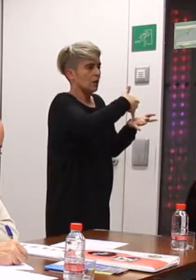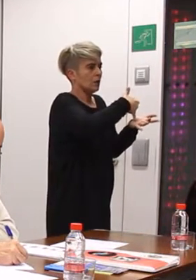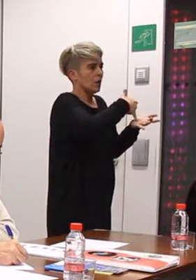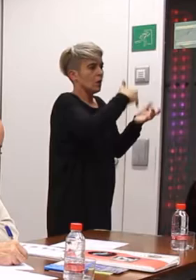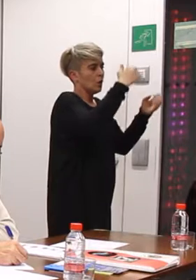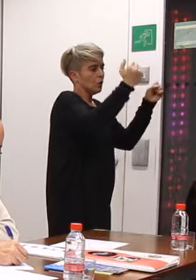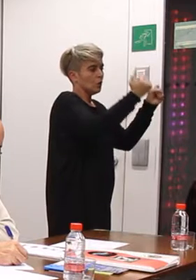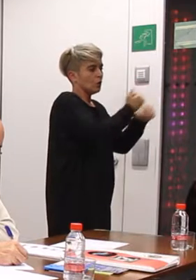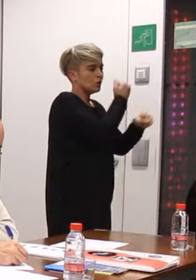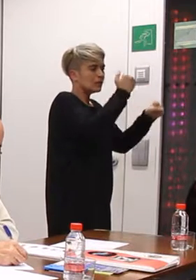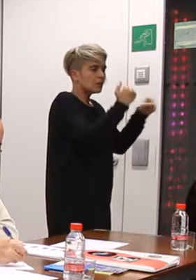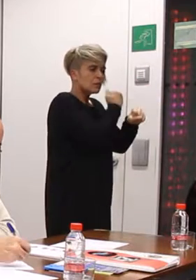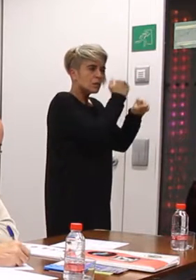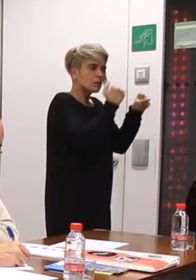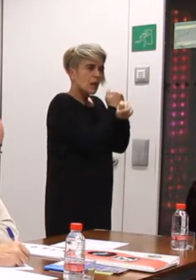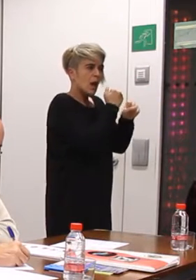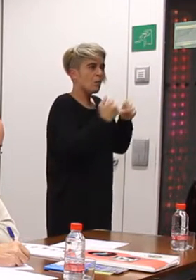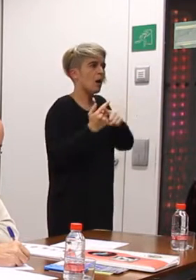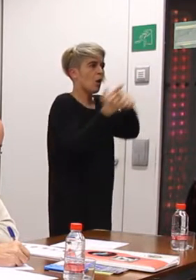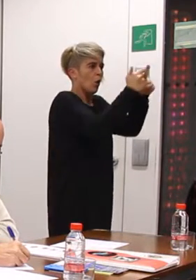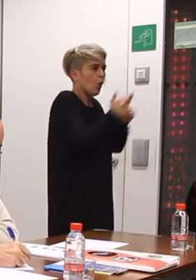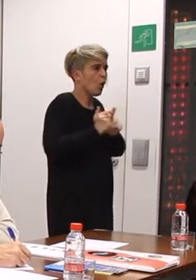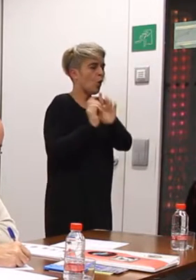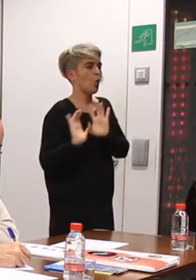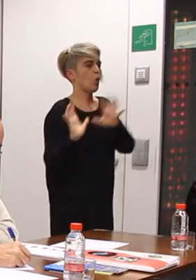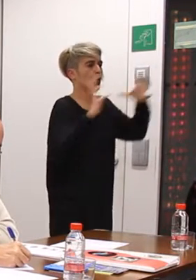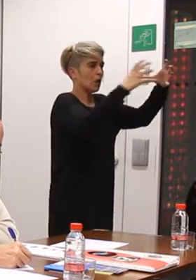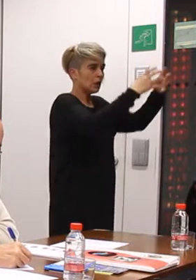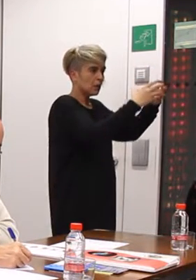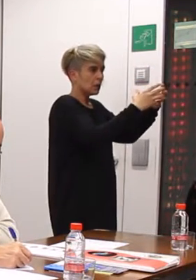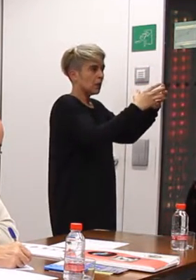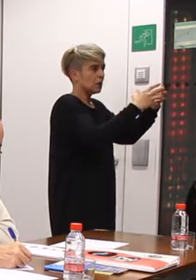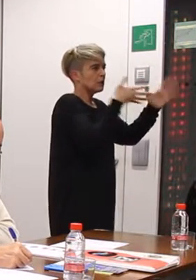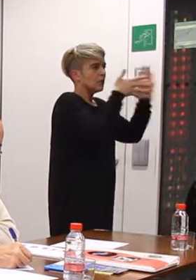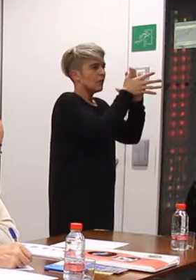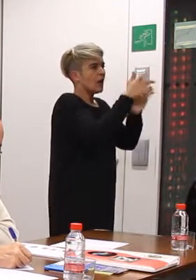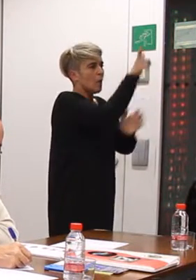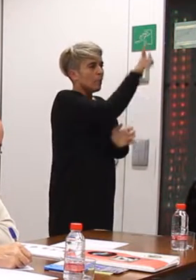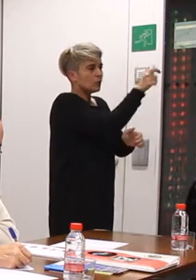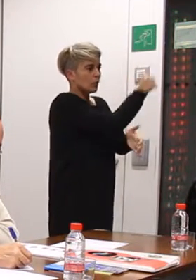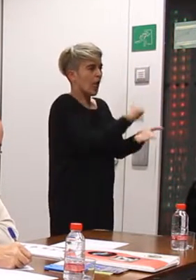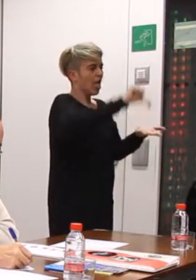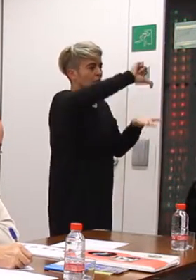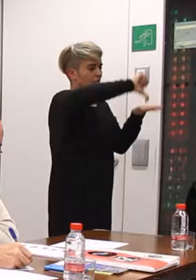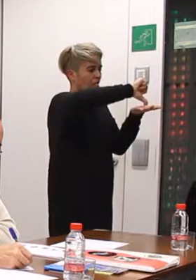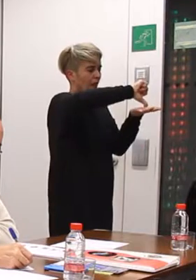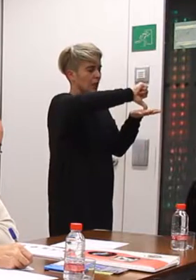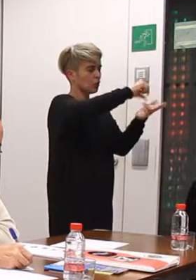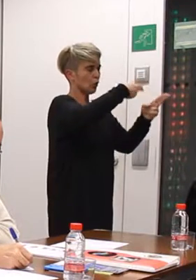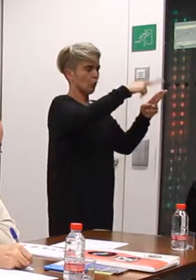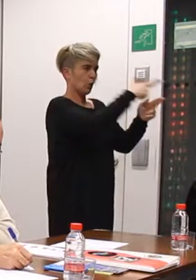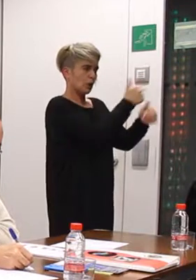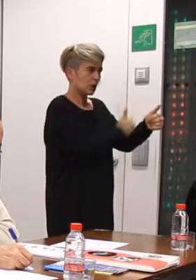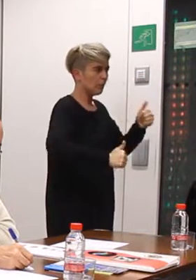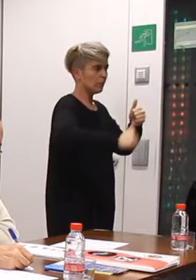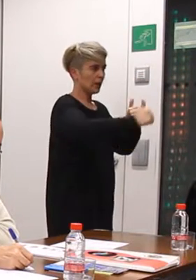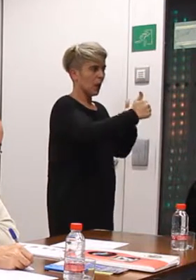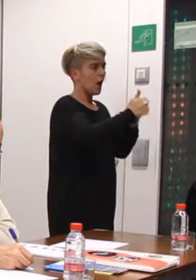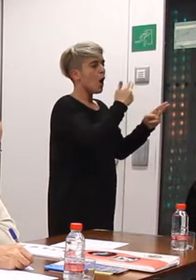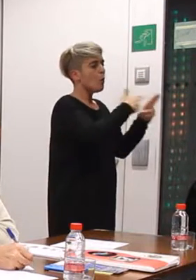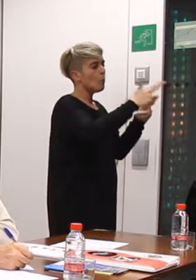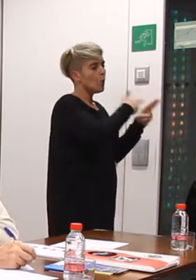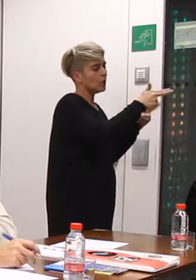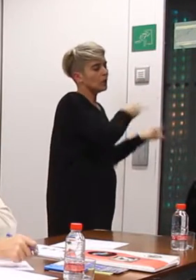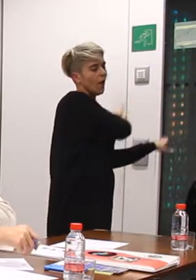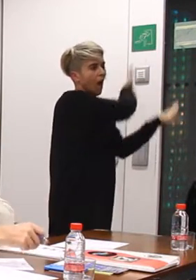un trabajo colectivo para poner a las personas en el centro de la política, para conseguir que la política esté del lado